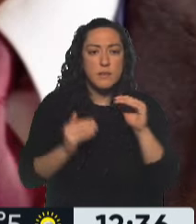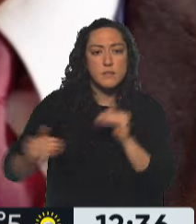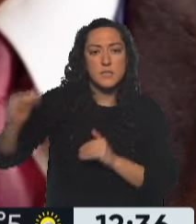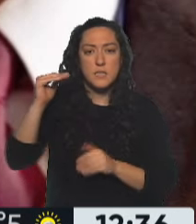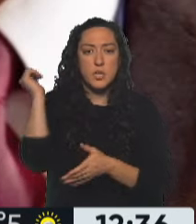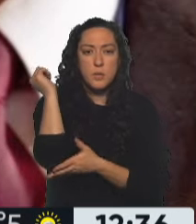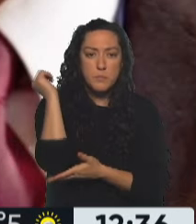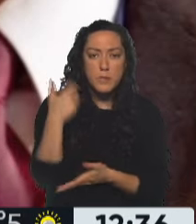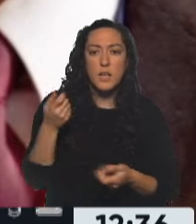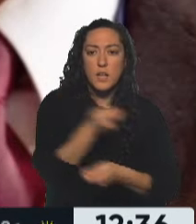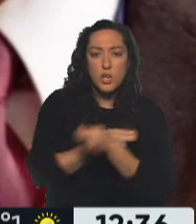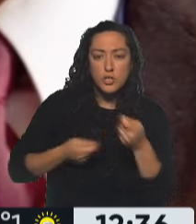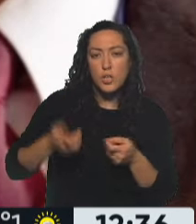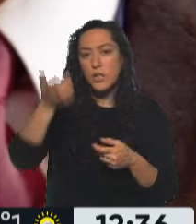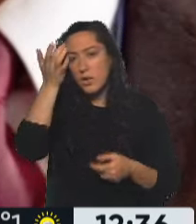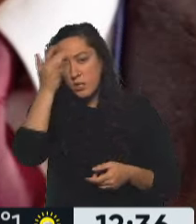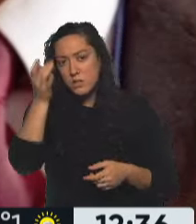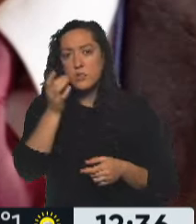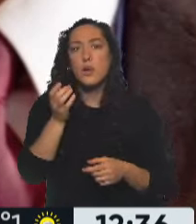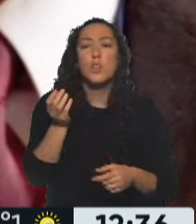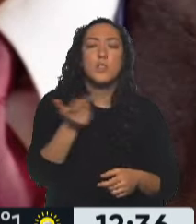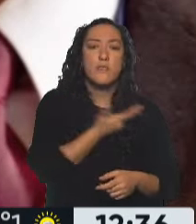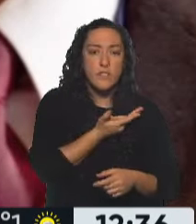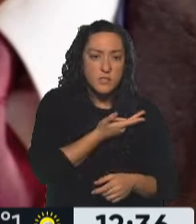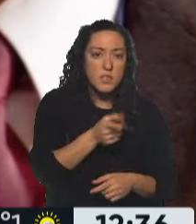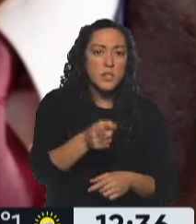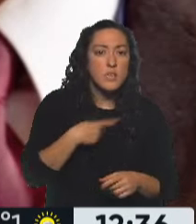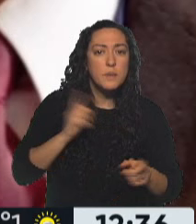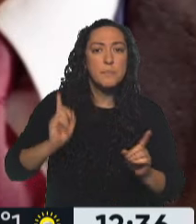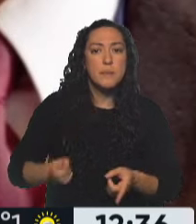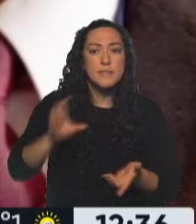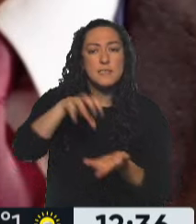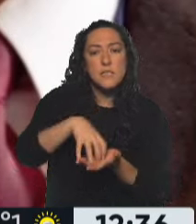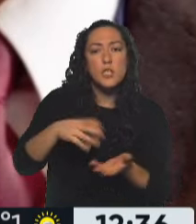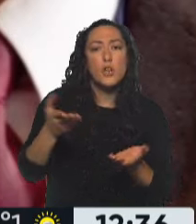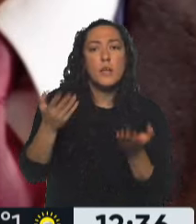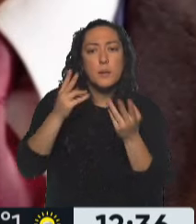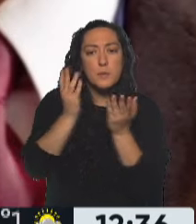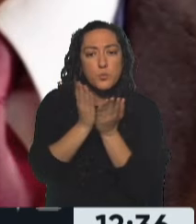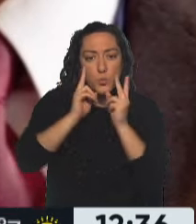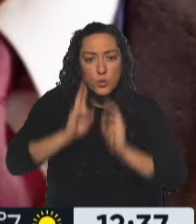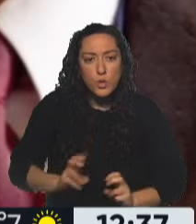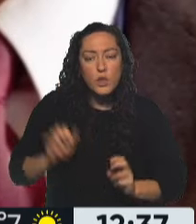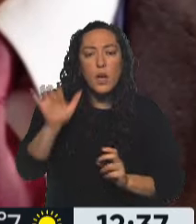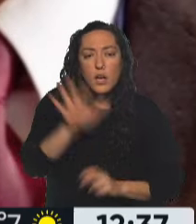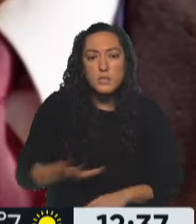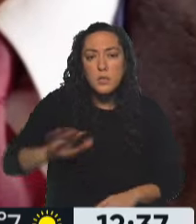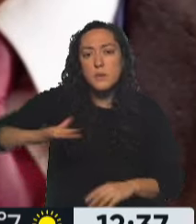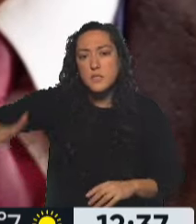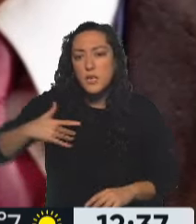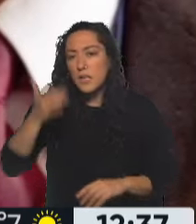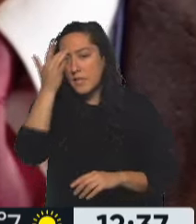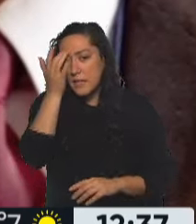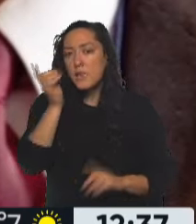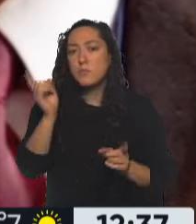Asia, Pacífico e India por la Universidad de 3 de Febrero, coordinador del Centro de Estudios sobre Asia, Pacífico e India de la